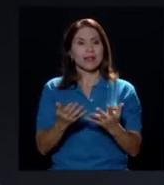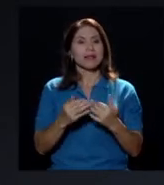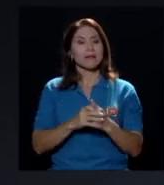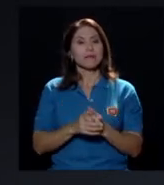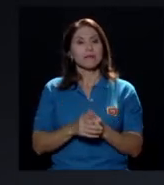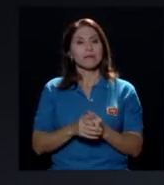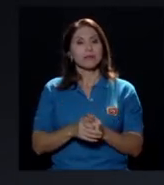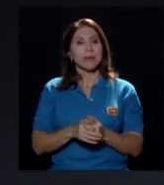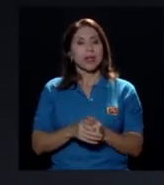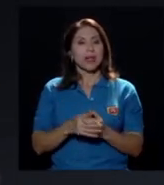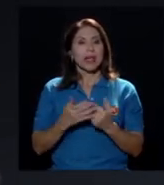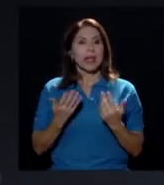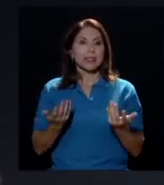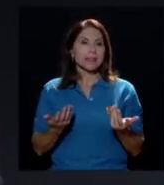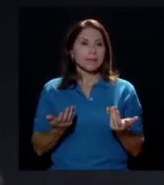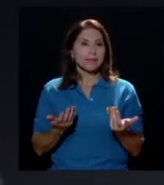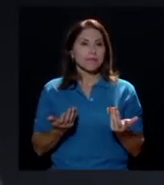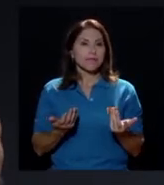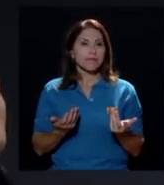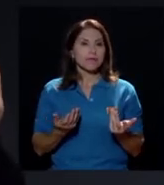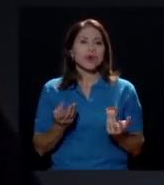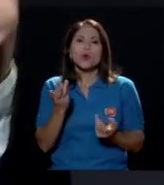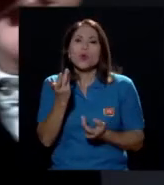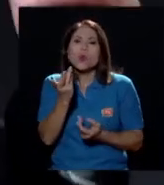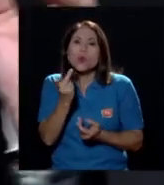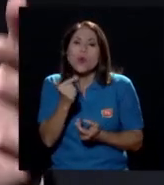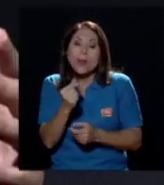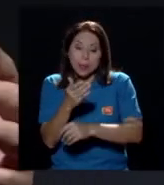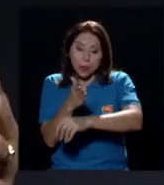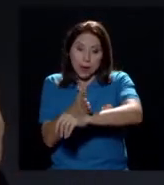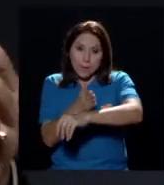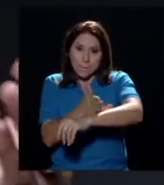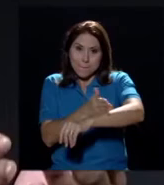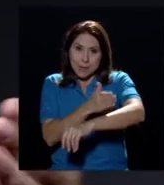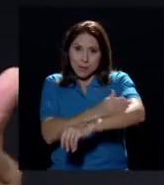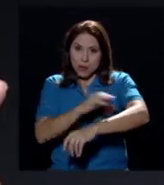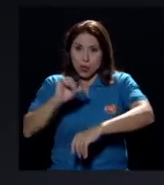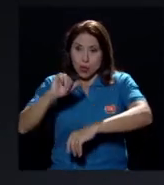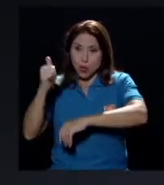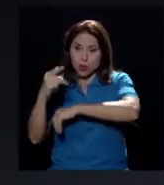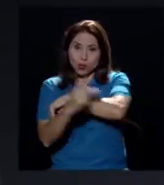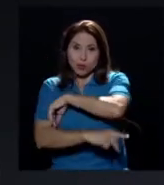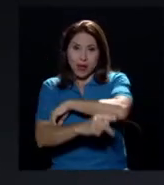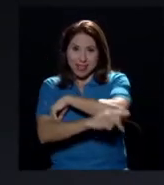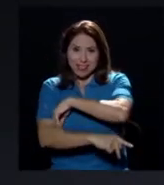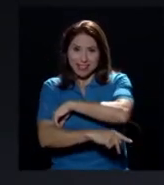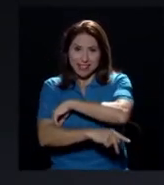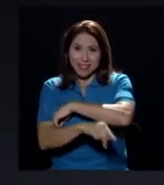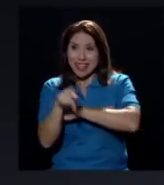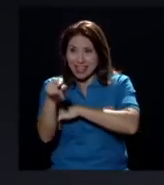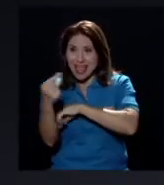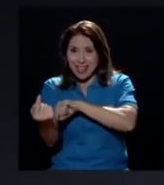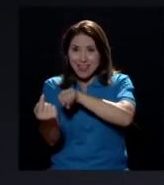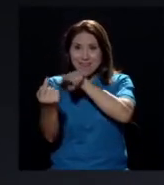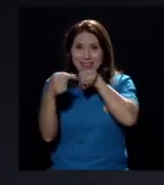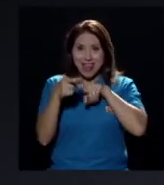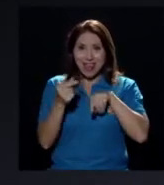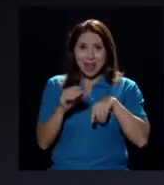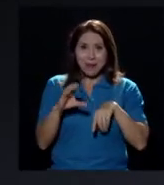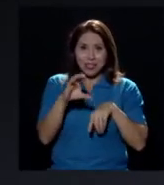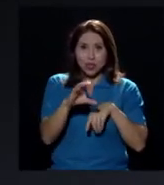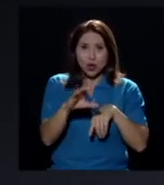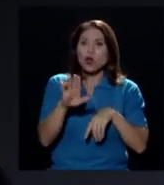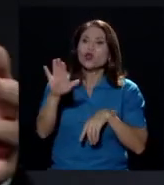tanto han mejorado los otros países de los que viene la inversión en su calidad